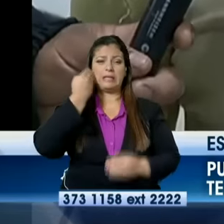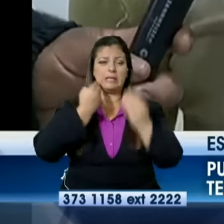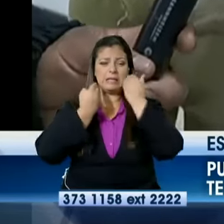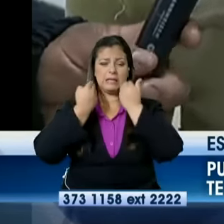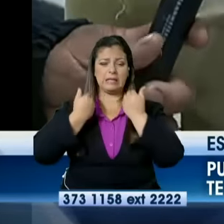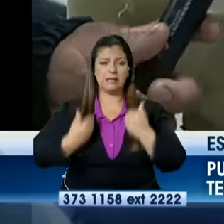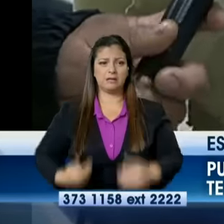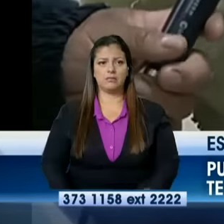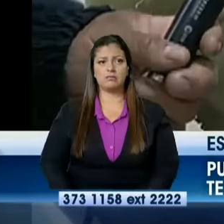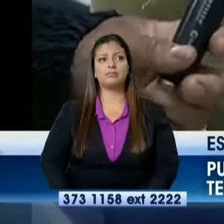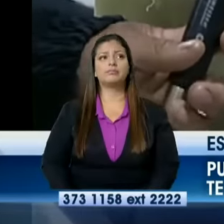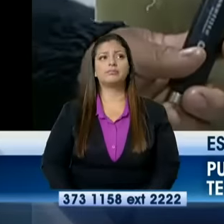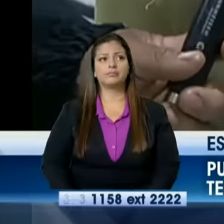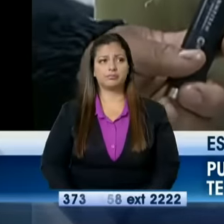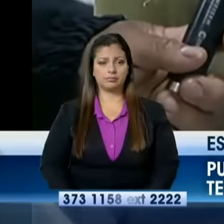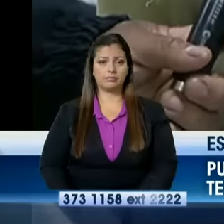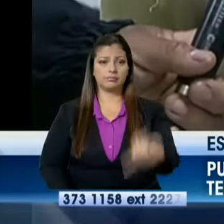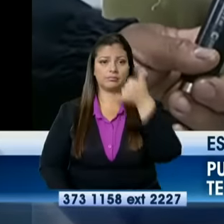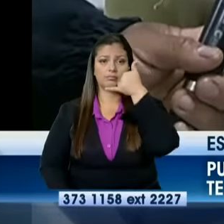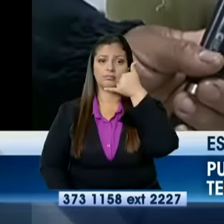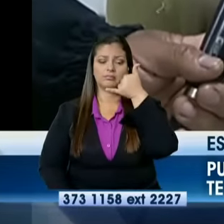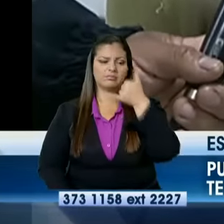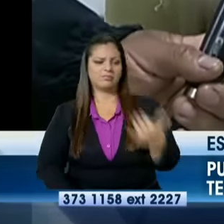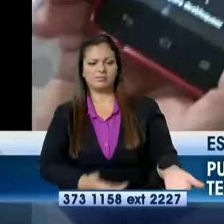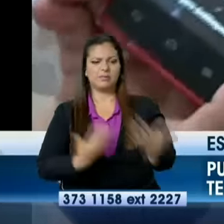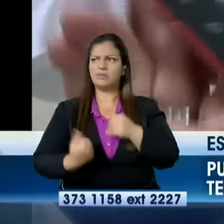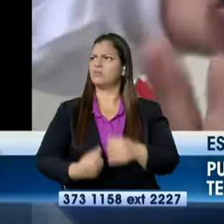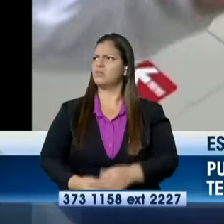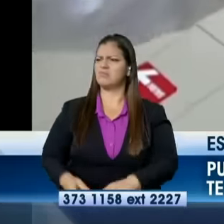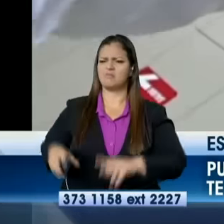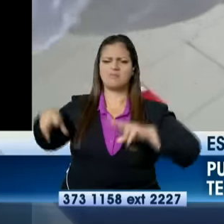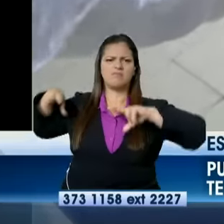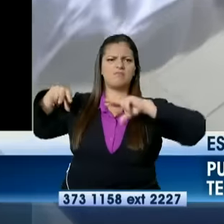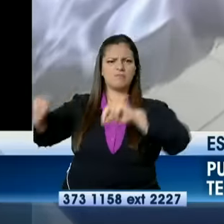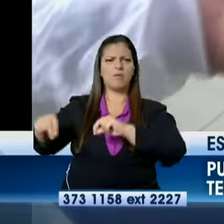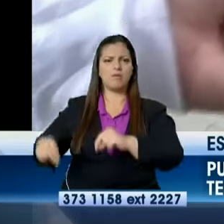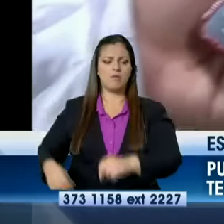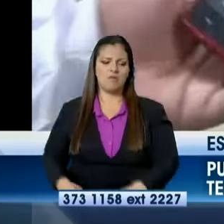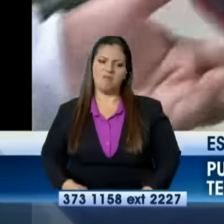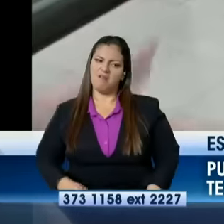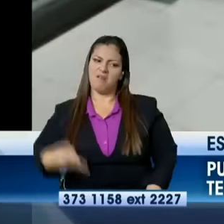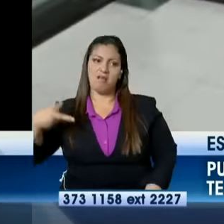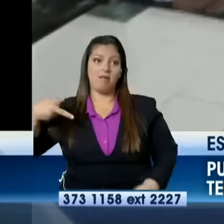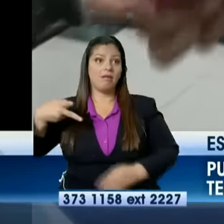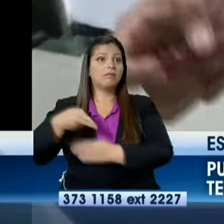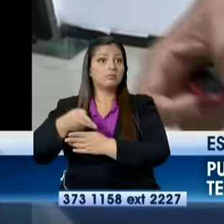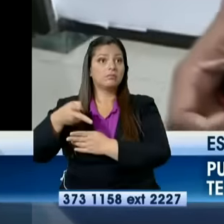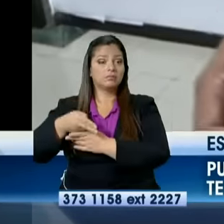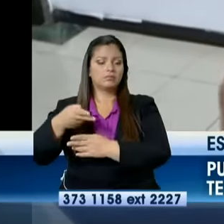entonces él no se dejó robar y sacó una tijera. Y con la tijera le dañó la cara, le dañó